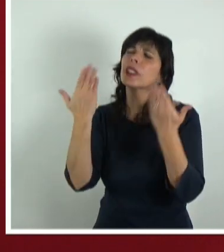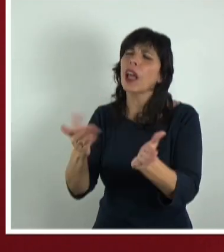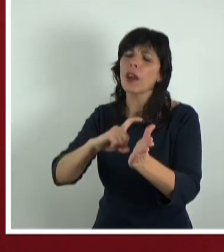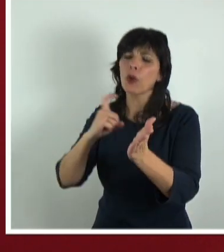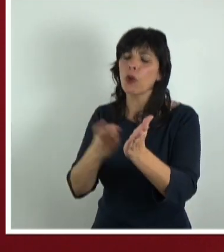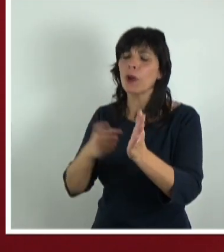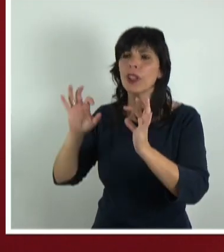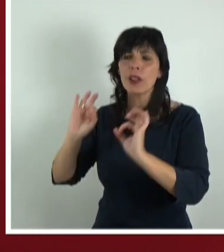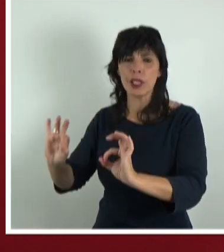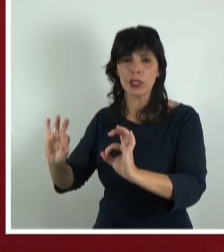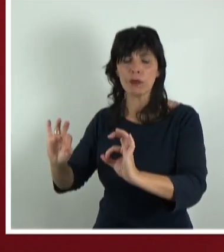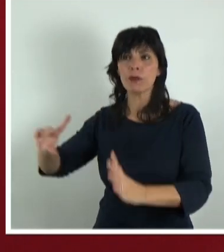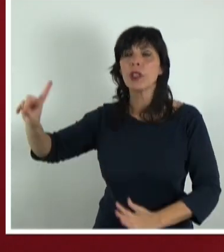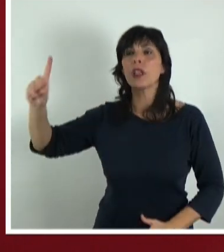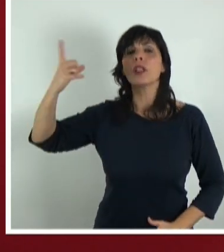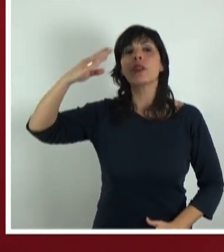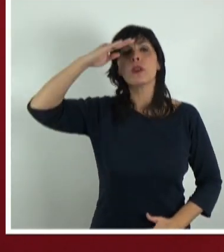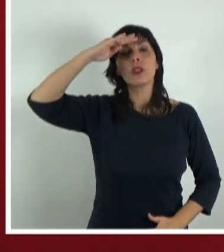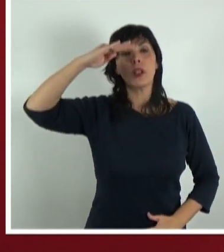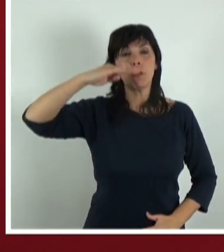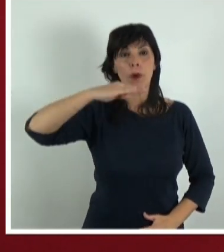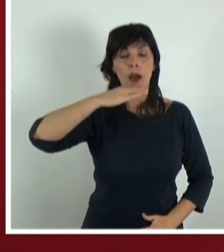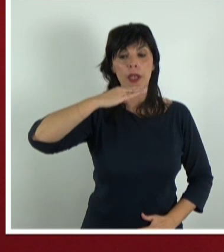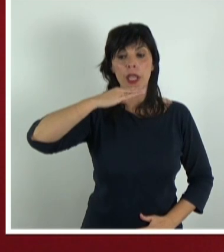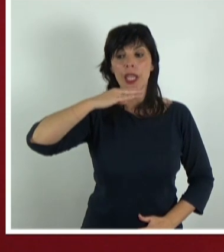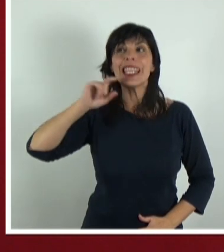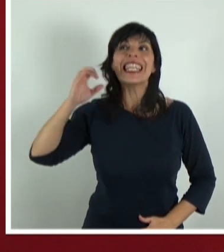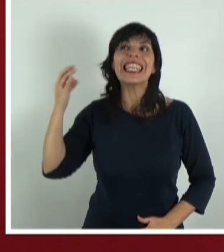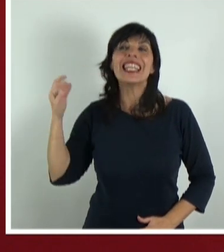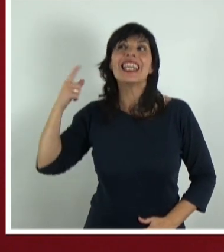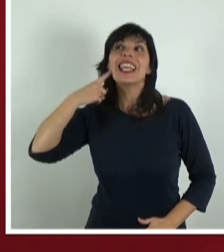Dios el Padre es el Dios de toda gracia,